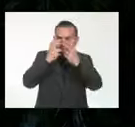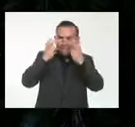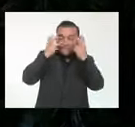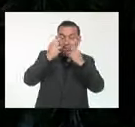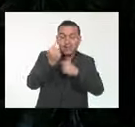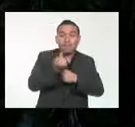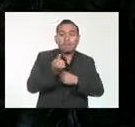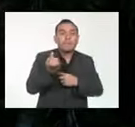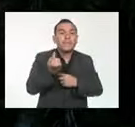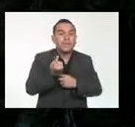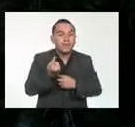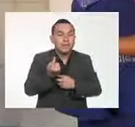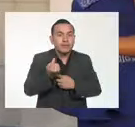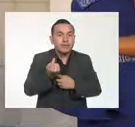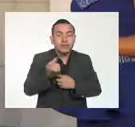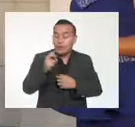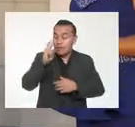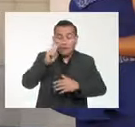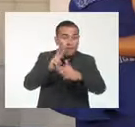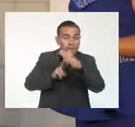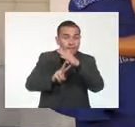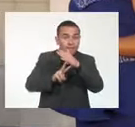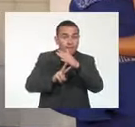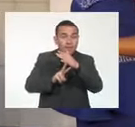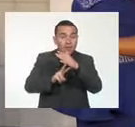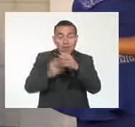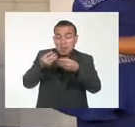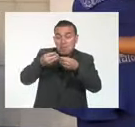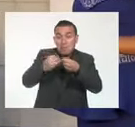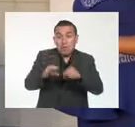unos pocos que secuestraron nuestras esperanzas.